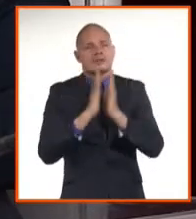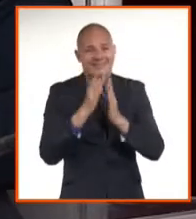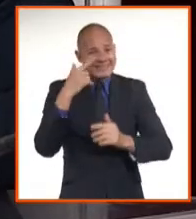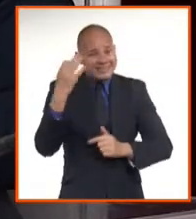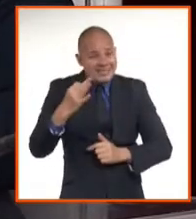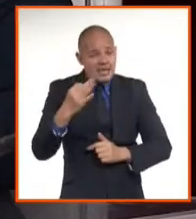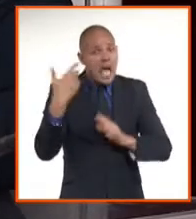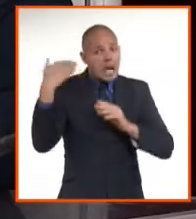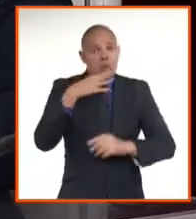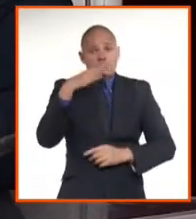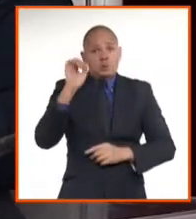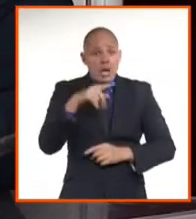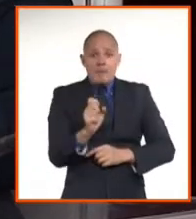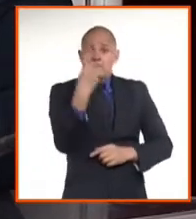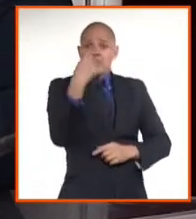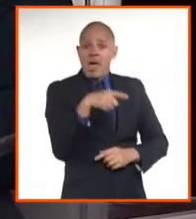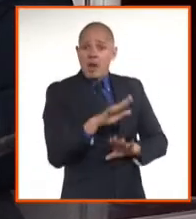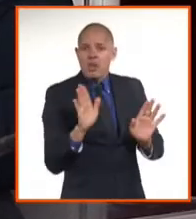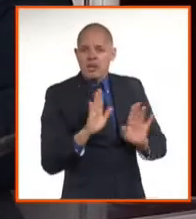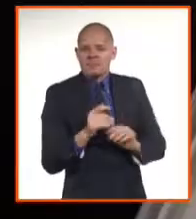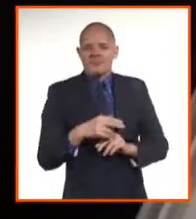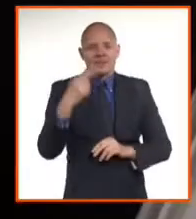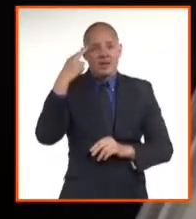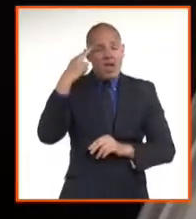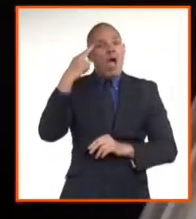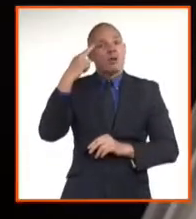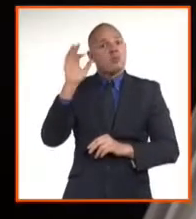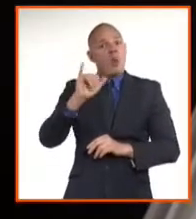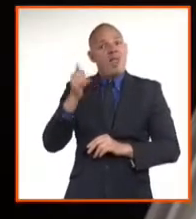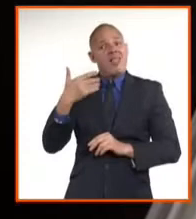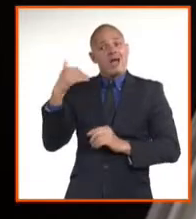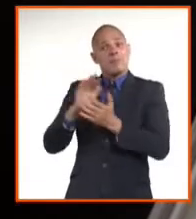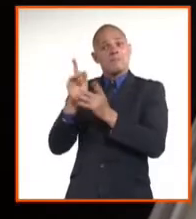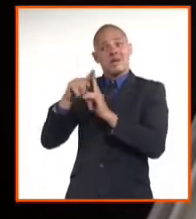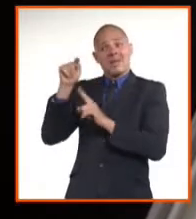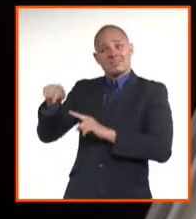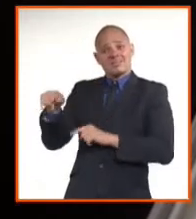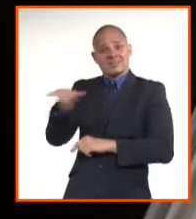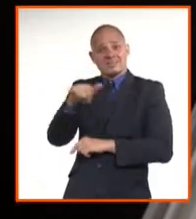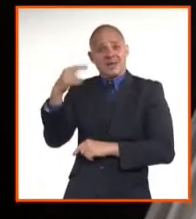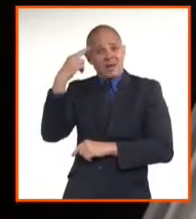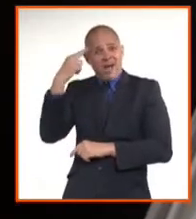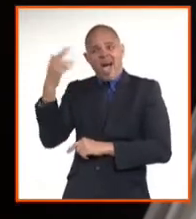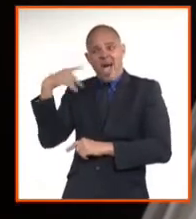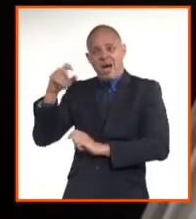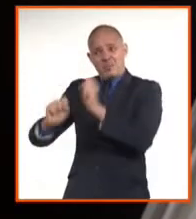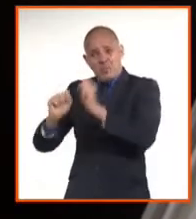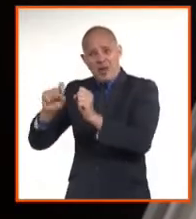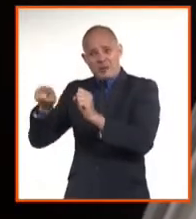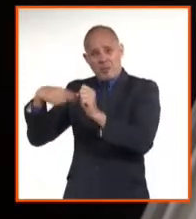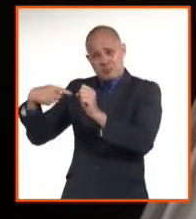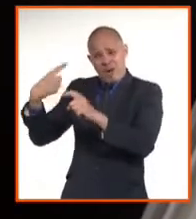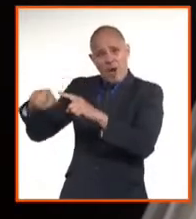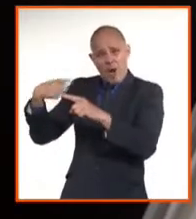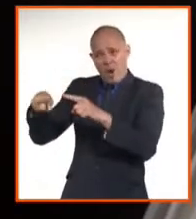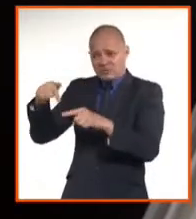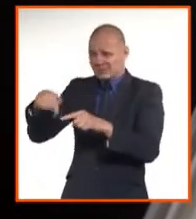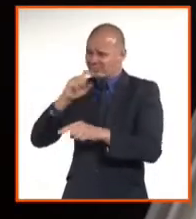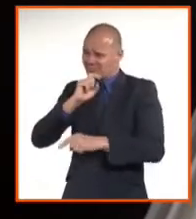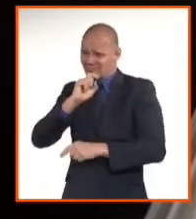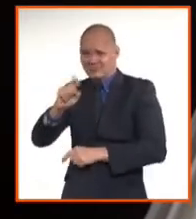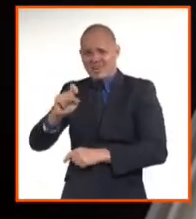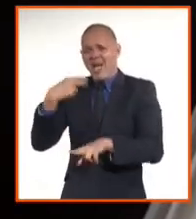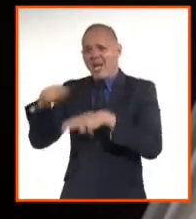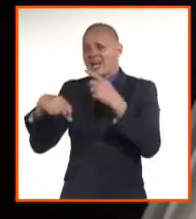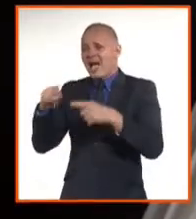ese trabajo Yo en recuerdo Cuba. cuando Viera que hubo que llevar a otro país el rotor, trabajarlo para traerlo después a Cuba, y esta